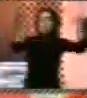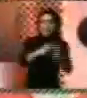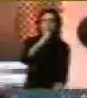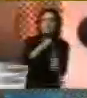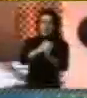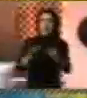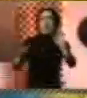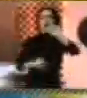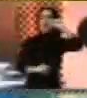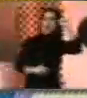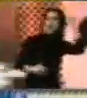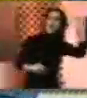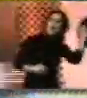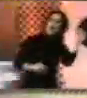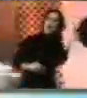cagar.